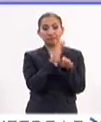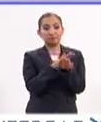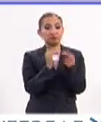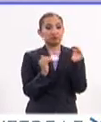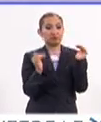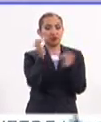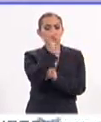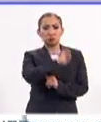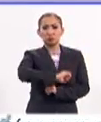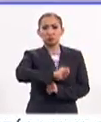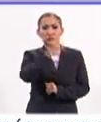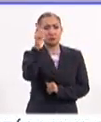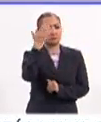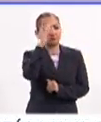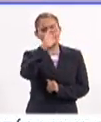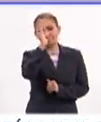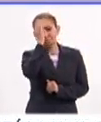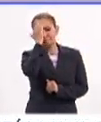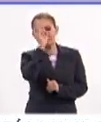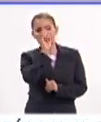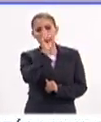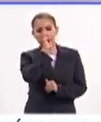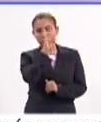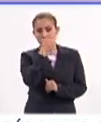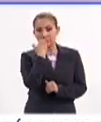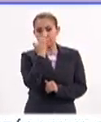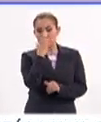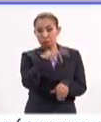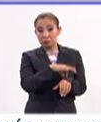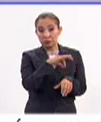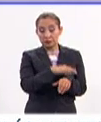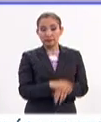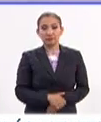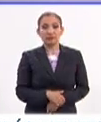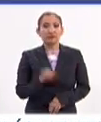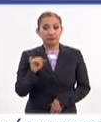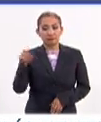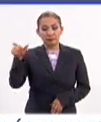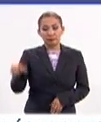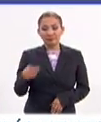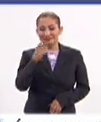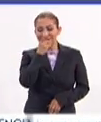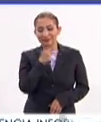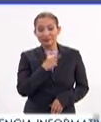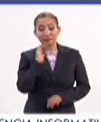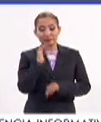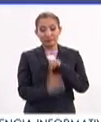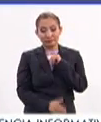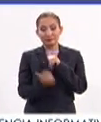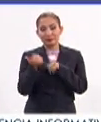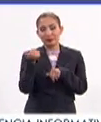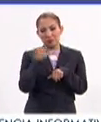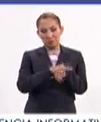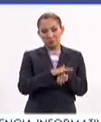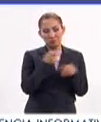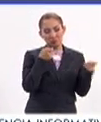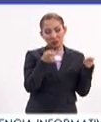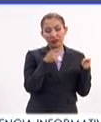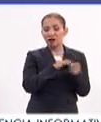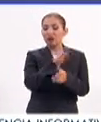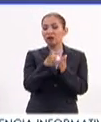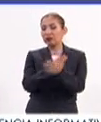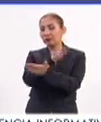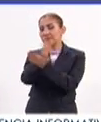más exitosas, reconocidas de la UNAM, que precisamente la de medicina. Sí, así es, y ella me decía que terminando lo administrativo